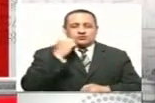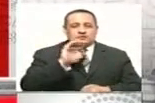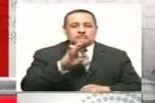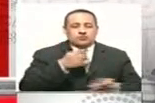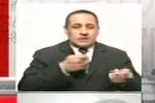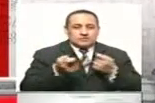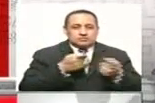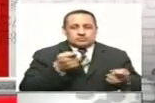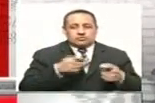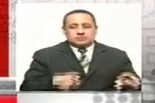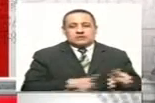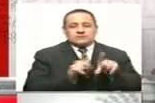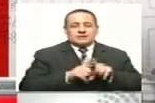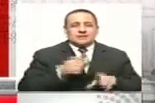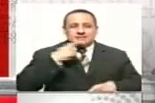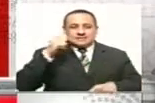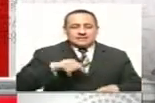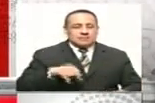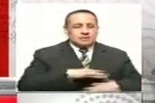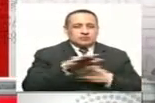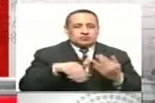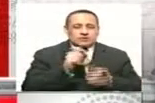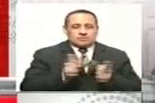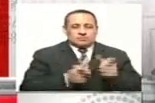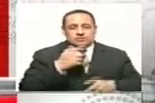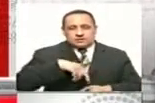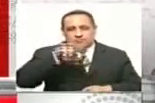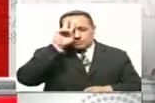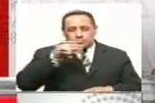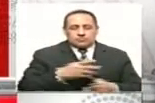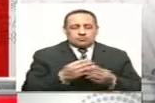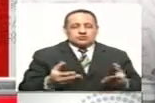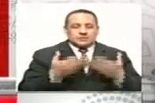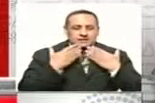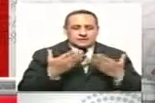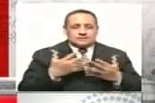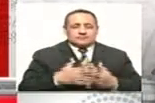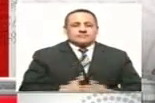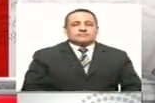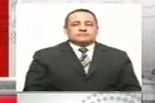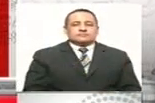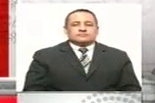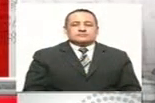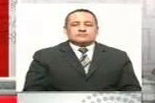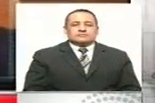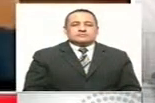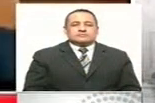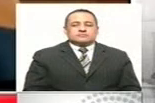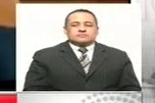gestión será el éxito de todos los peruanos. Muchas gracias, señor presidente.